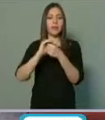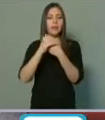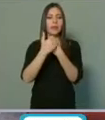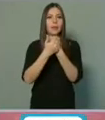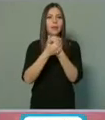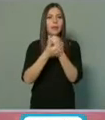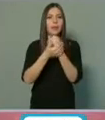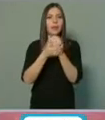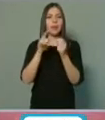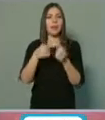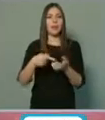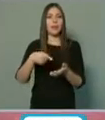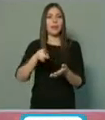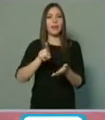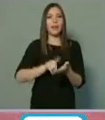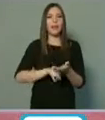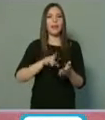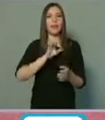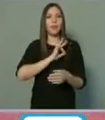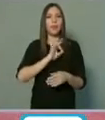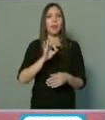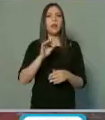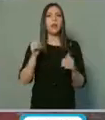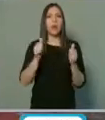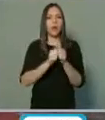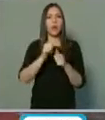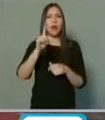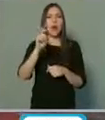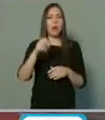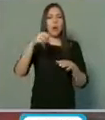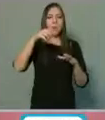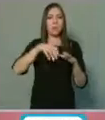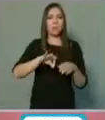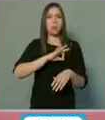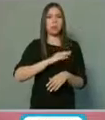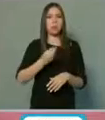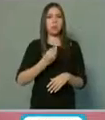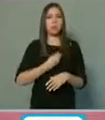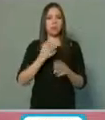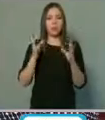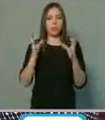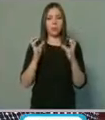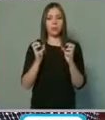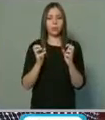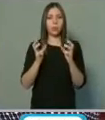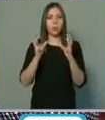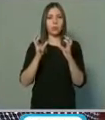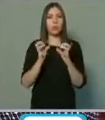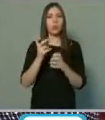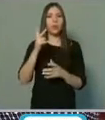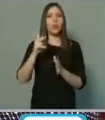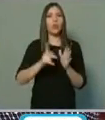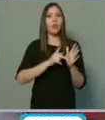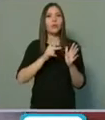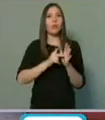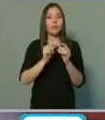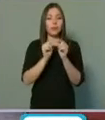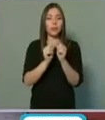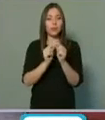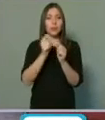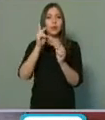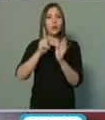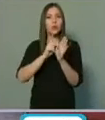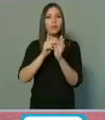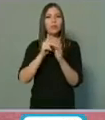chía es hidrofílica, es decir, es muy compatible con el agua y puede absorber hasta 2 veces su peso en agua. ¿Me explico?